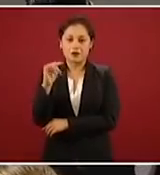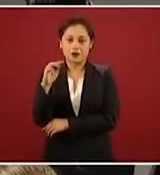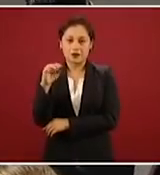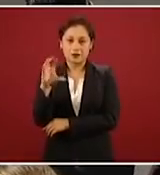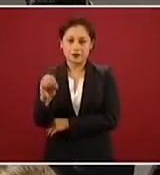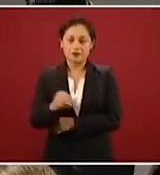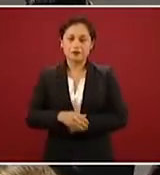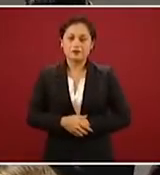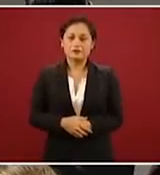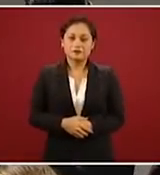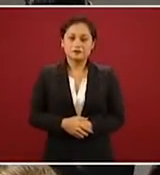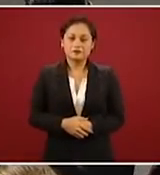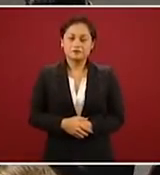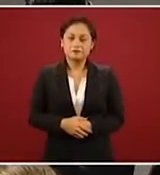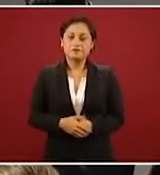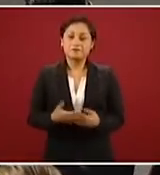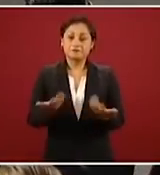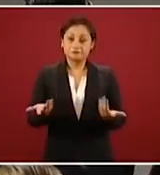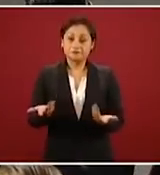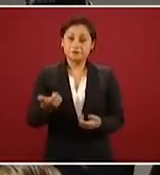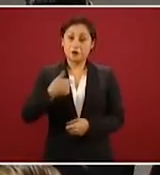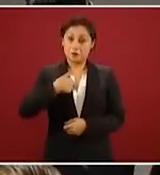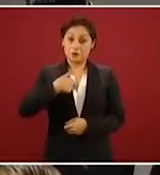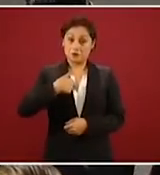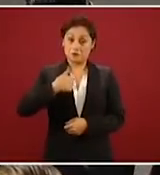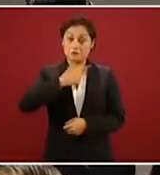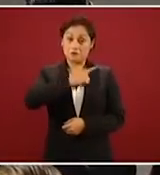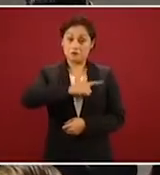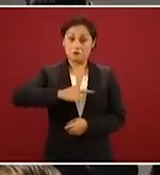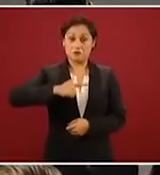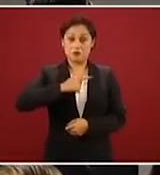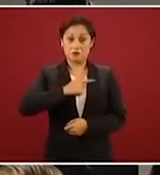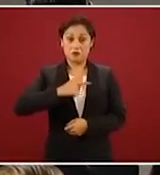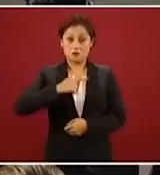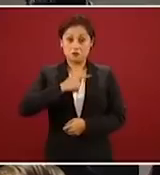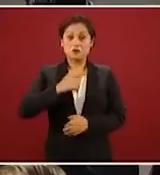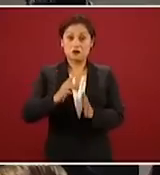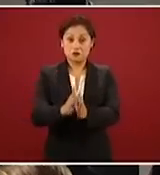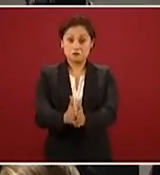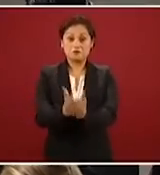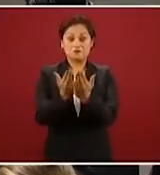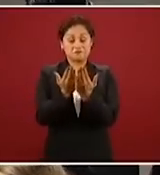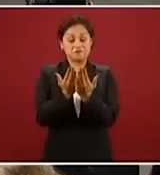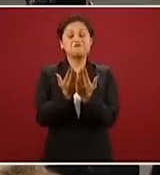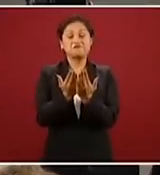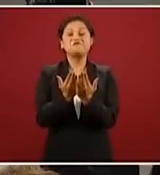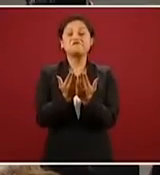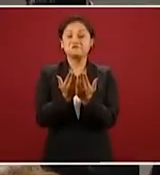A mí me gustan mis libros, ¿cómo no quererlos?